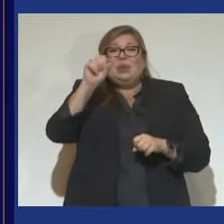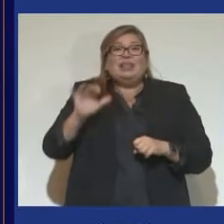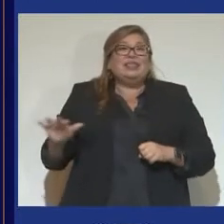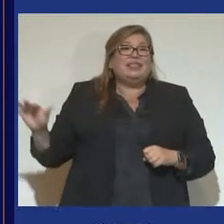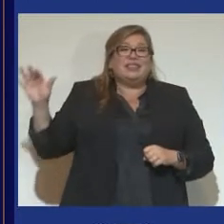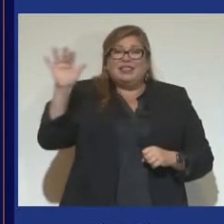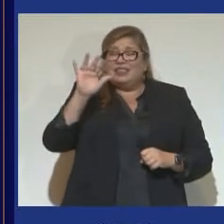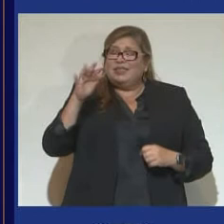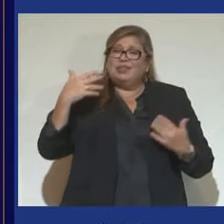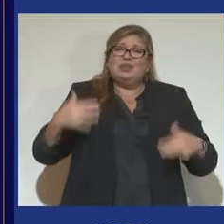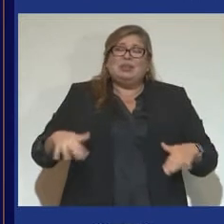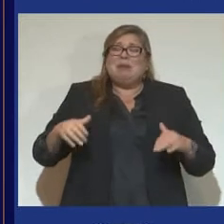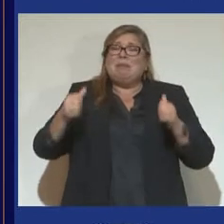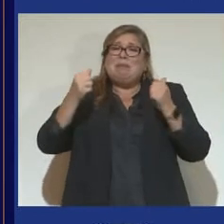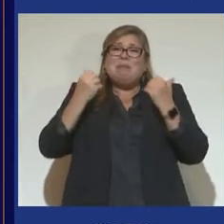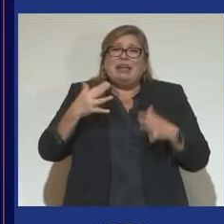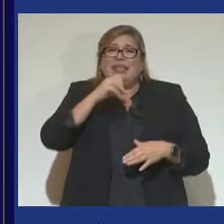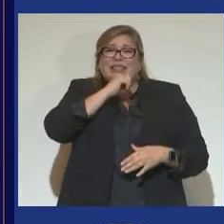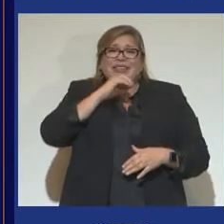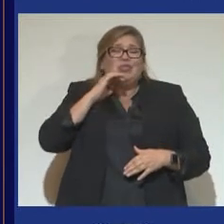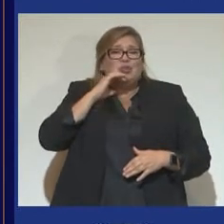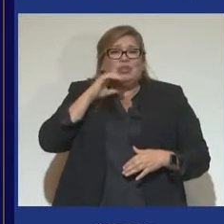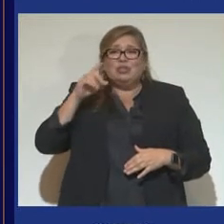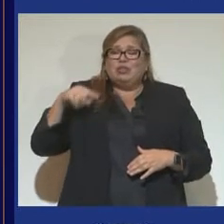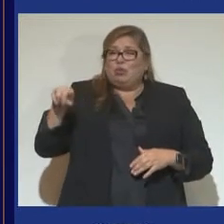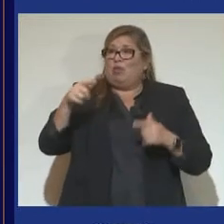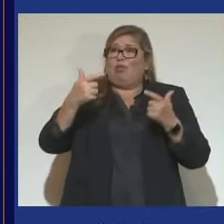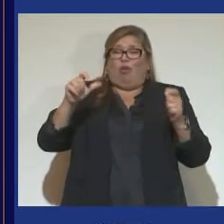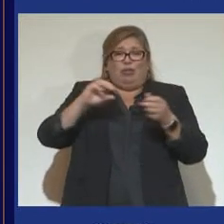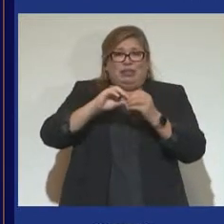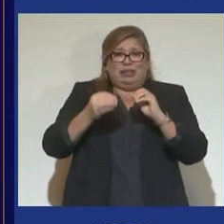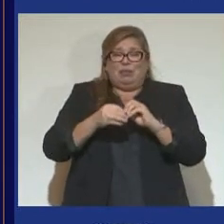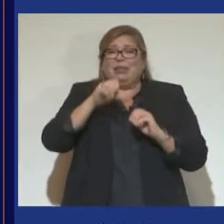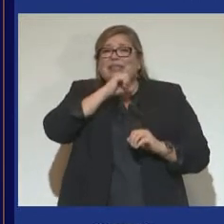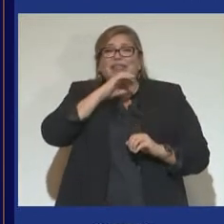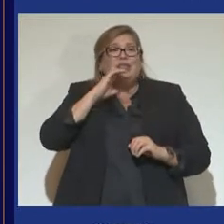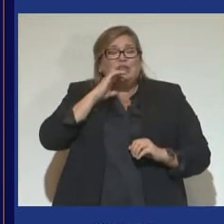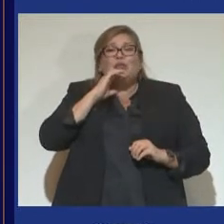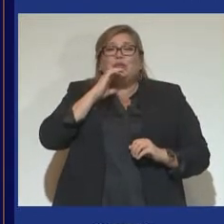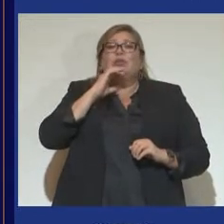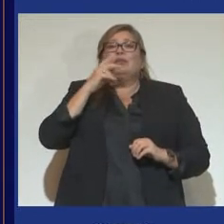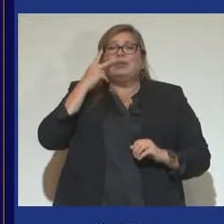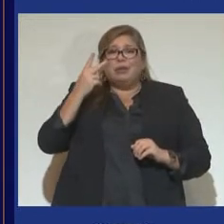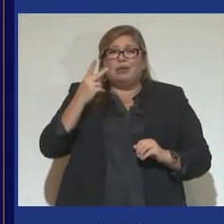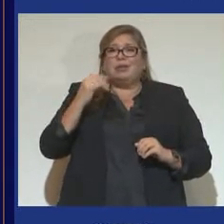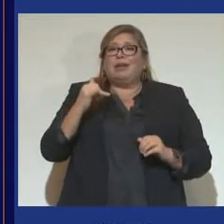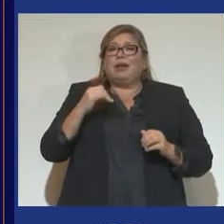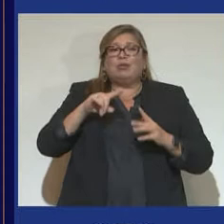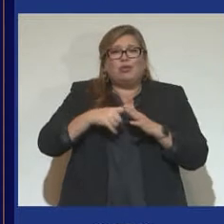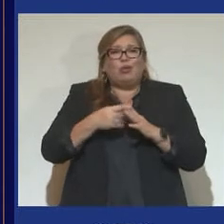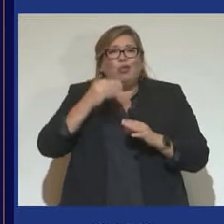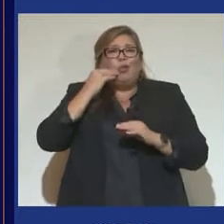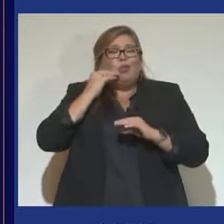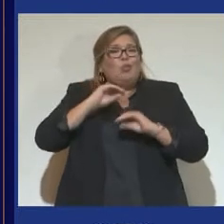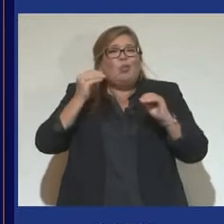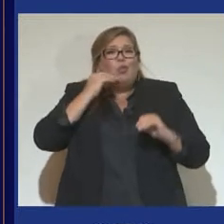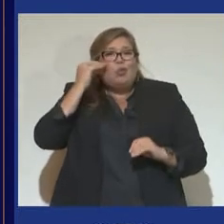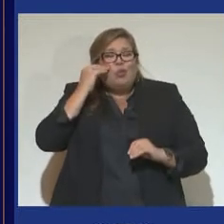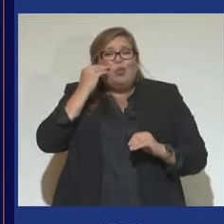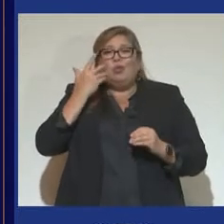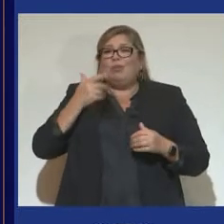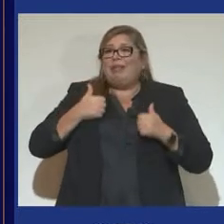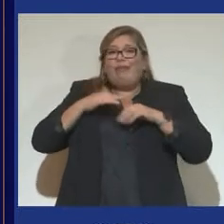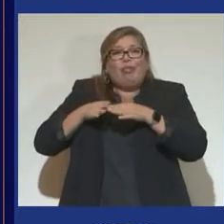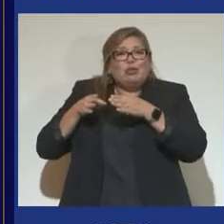en el estado hay una falta de proporción en cuanto a en cuanto a las personas en tercera edad que empezamos a verlos en las calles y en las aceras